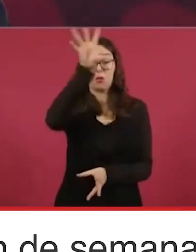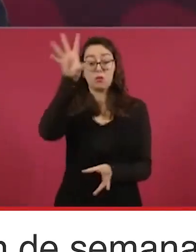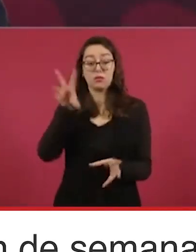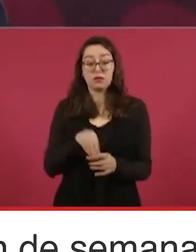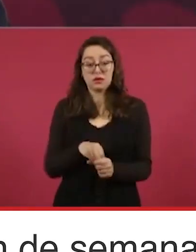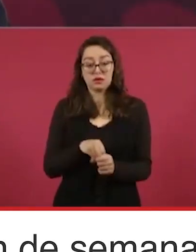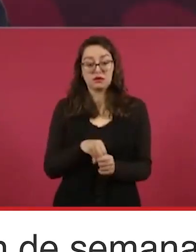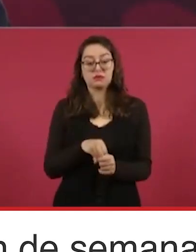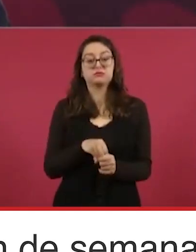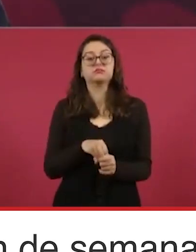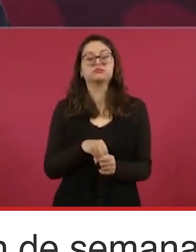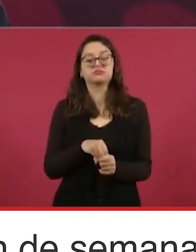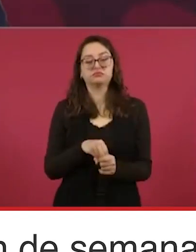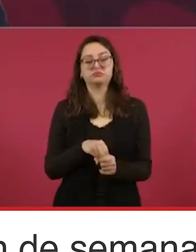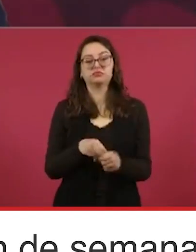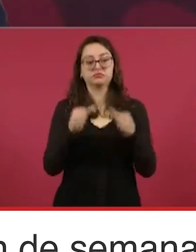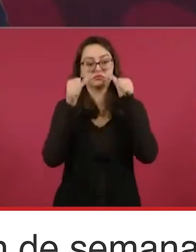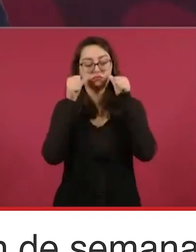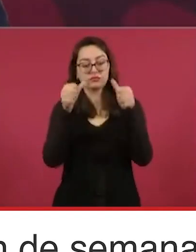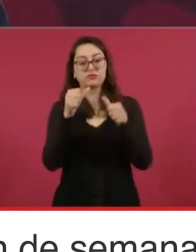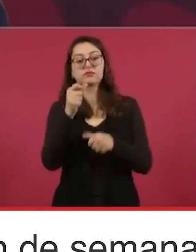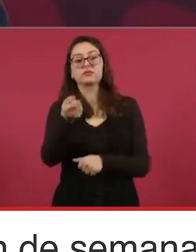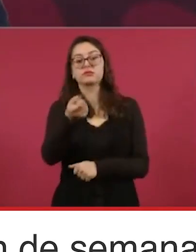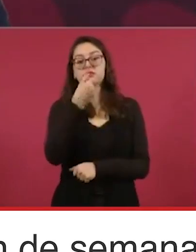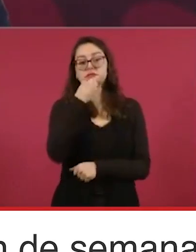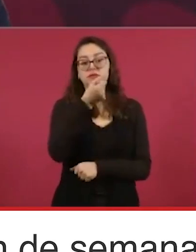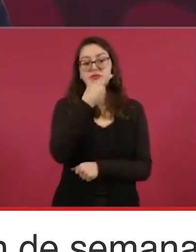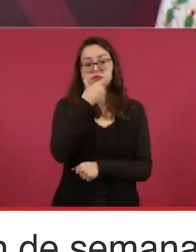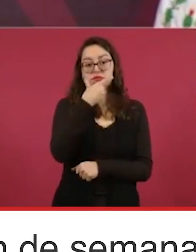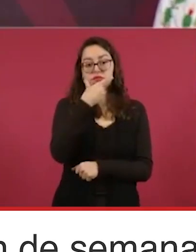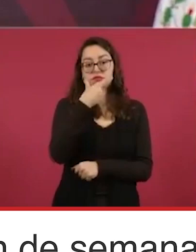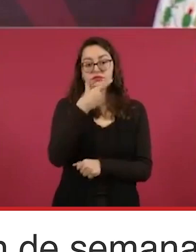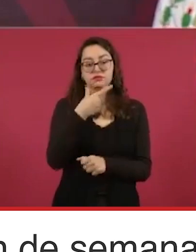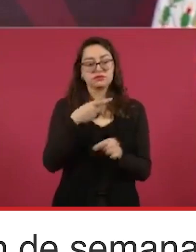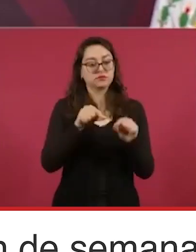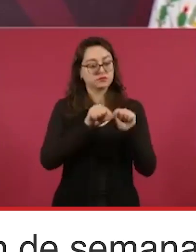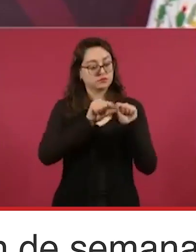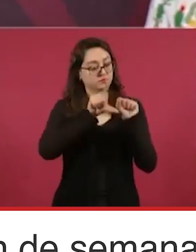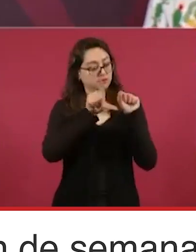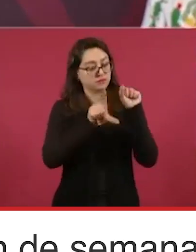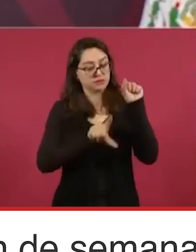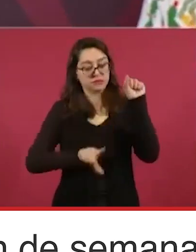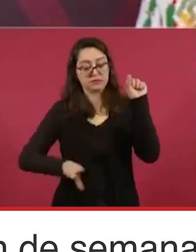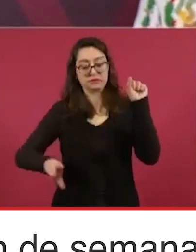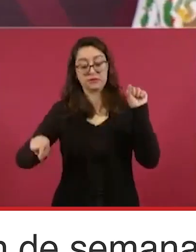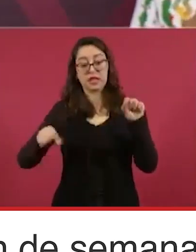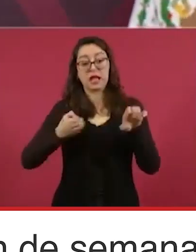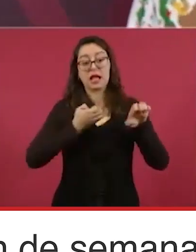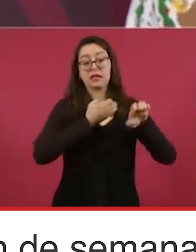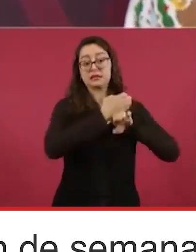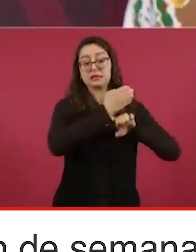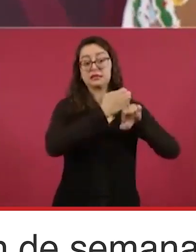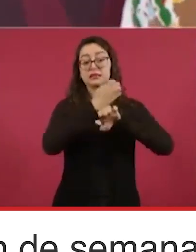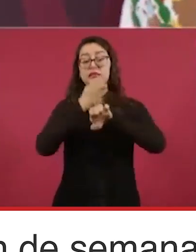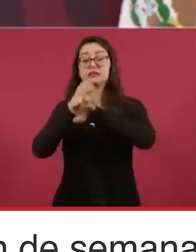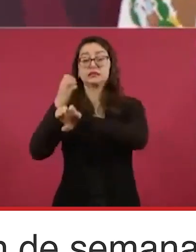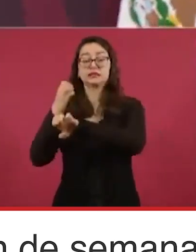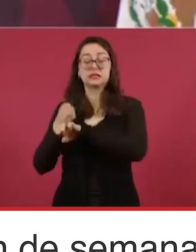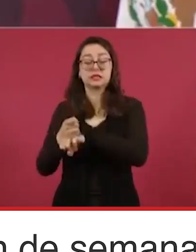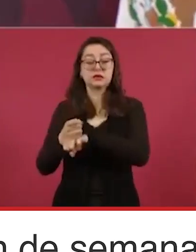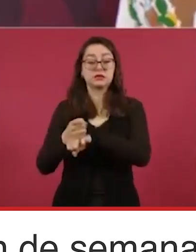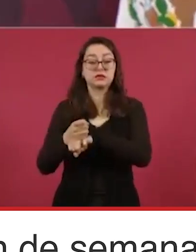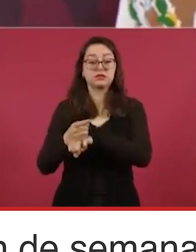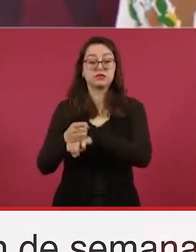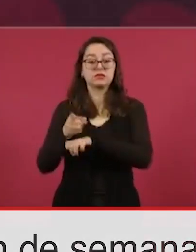En plena efervescencia política, el presidente de la República, Andrés Manuel López Obrador, visitaría San Luis Potosí el próximo fin de